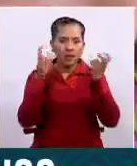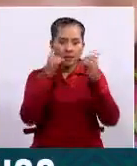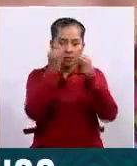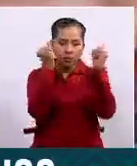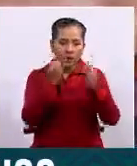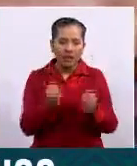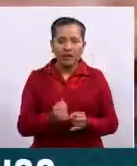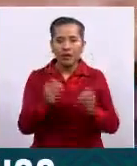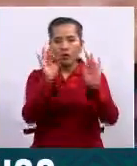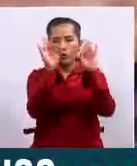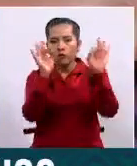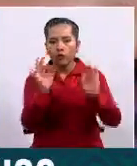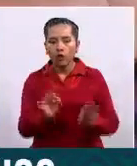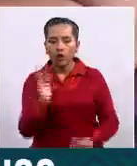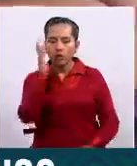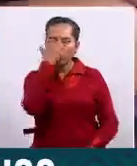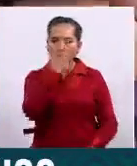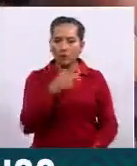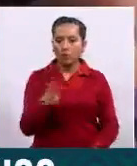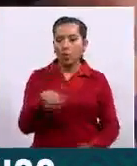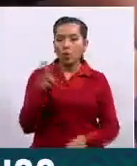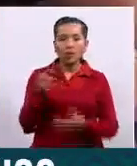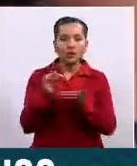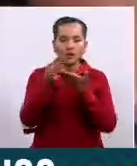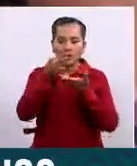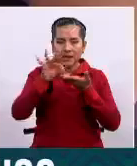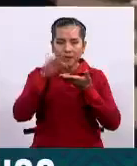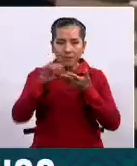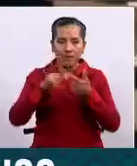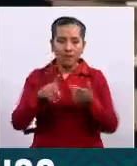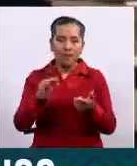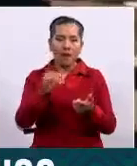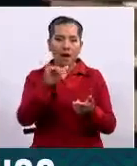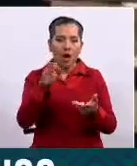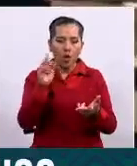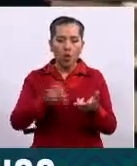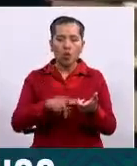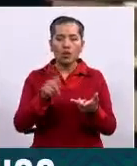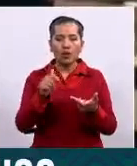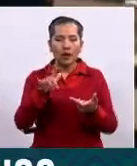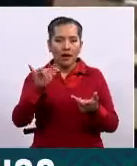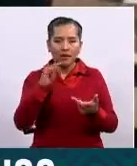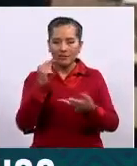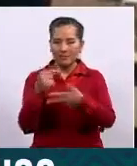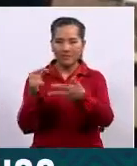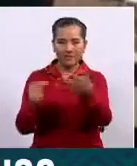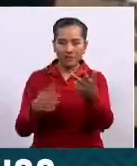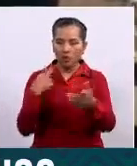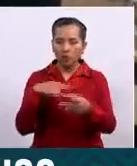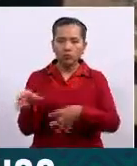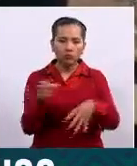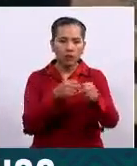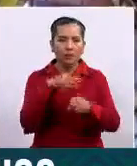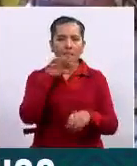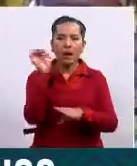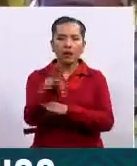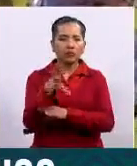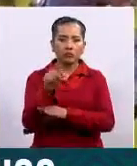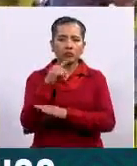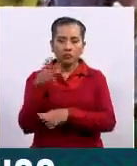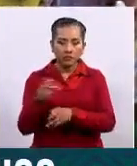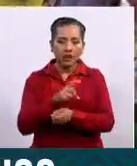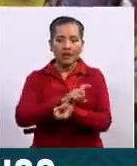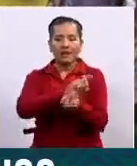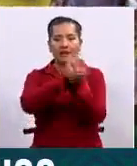nosotros utilizando la semilla, el majo, el sirari, que diferente le damos utilidades nosotros para